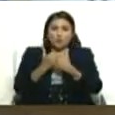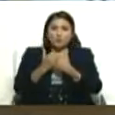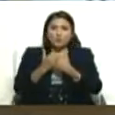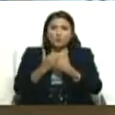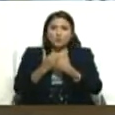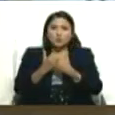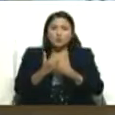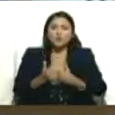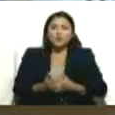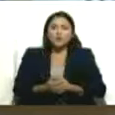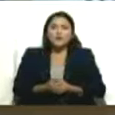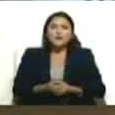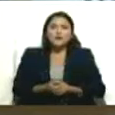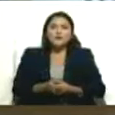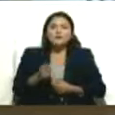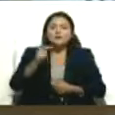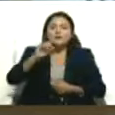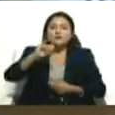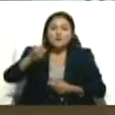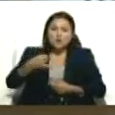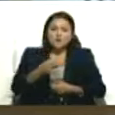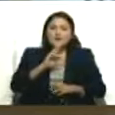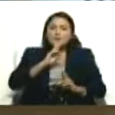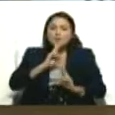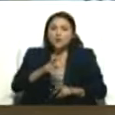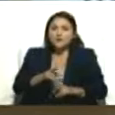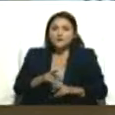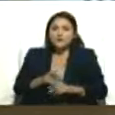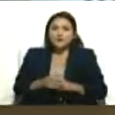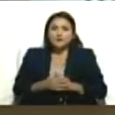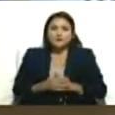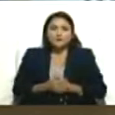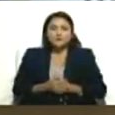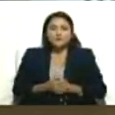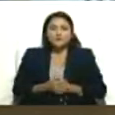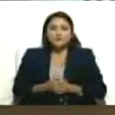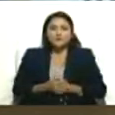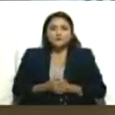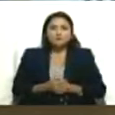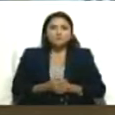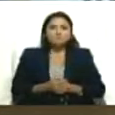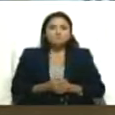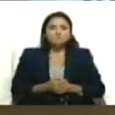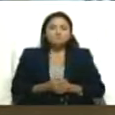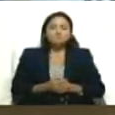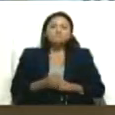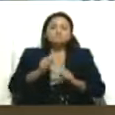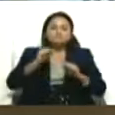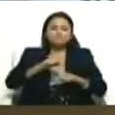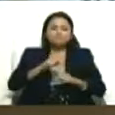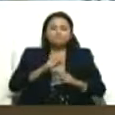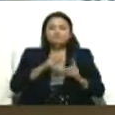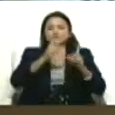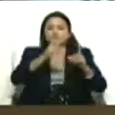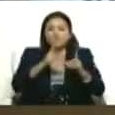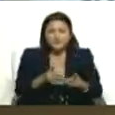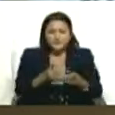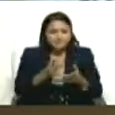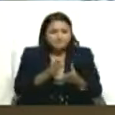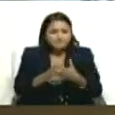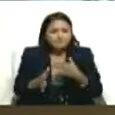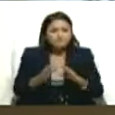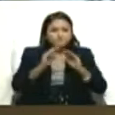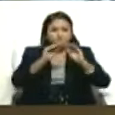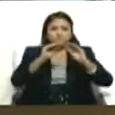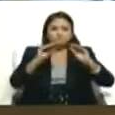del Tribunal Supremo de Justicia, por unanimidad se ha tomado una decisión de informársela